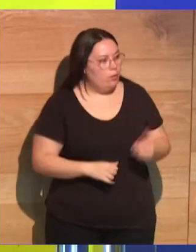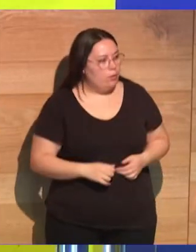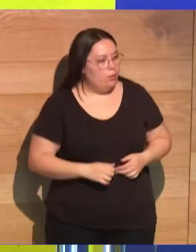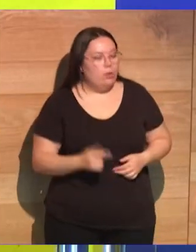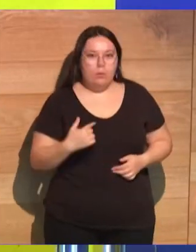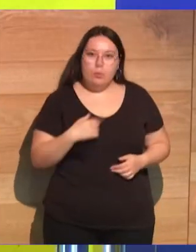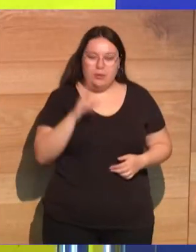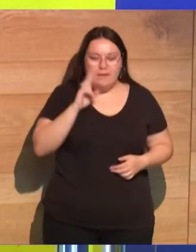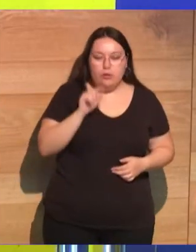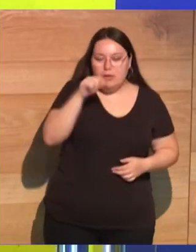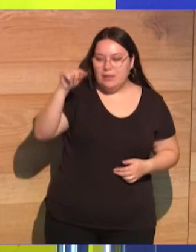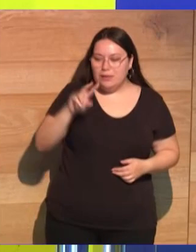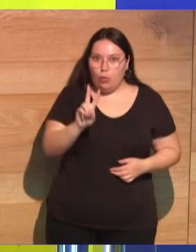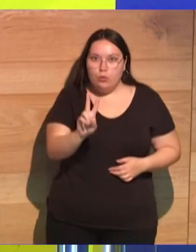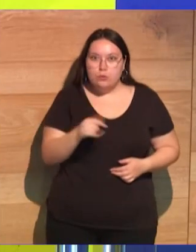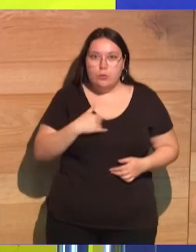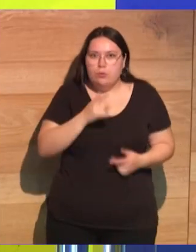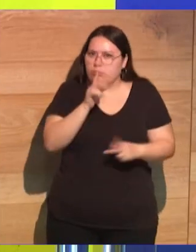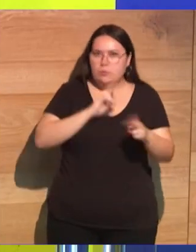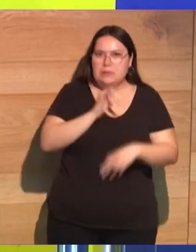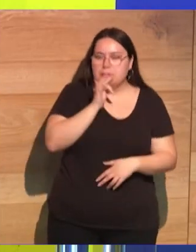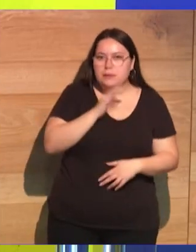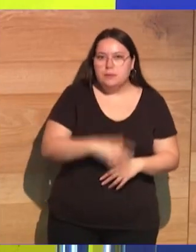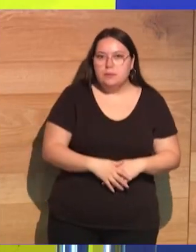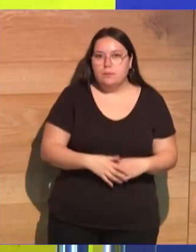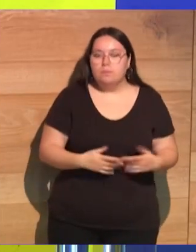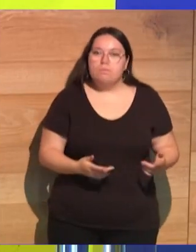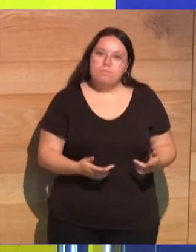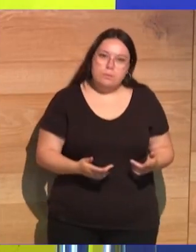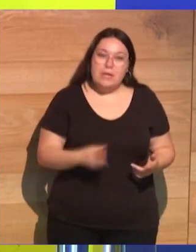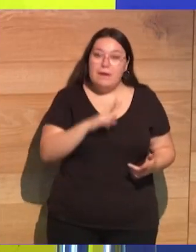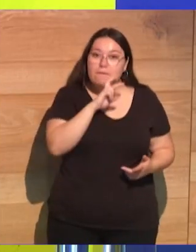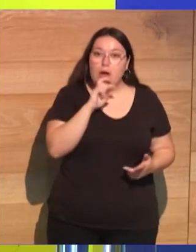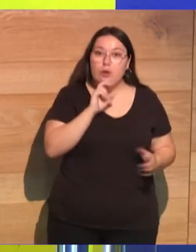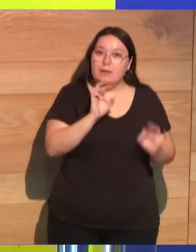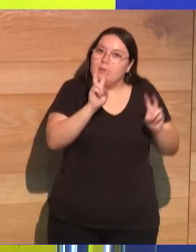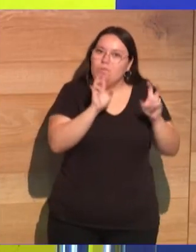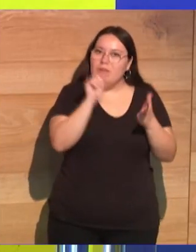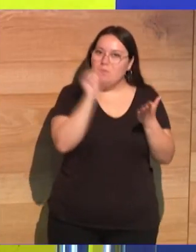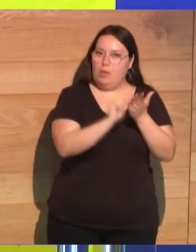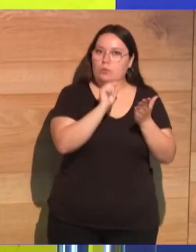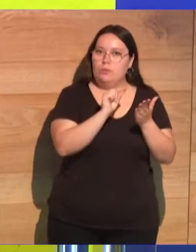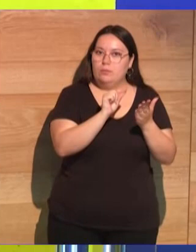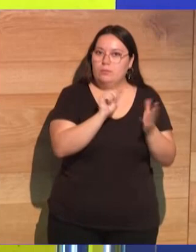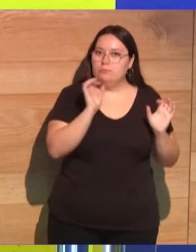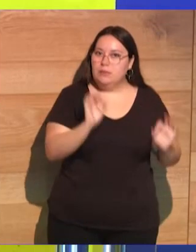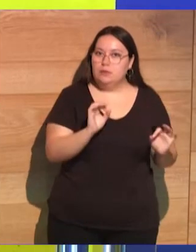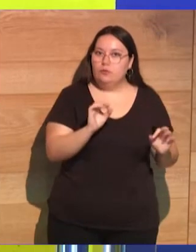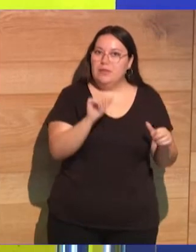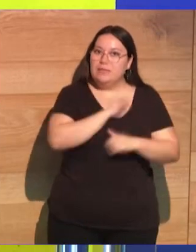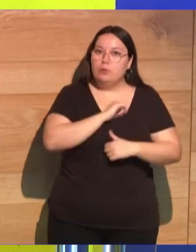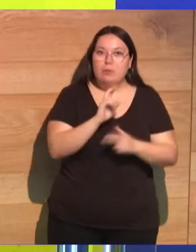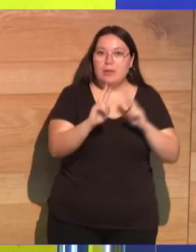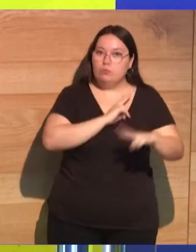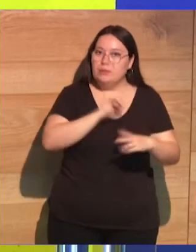visto los 2 tics, pero no me ha contestado. Porque tiene ese valor de inmediato. Esto es inmediato, por tanto, espero respuesta